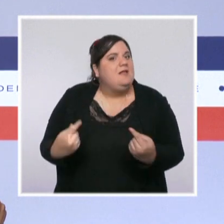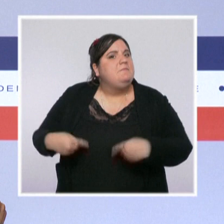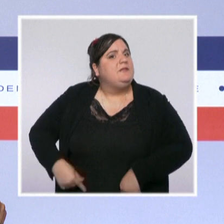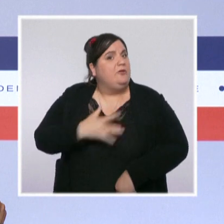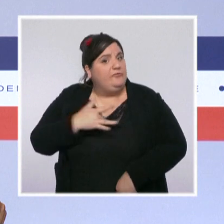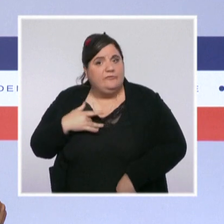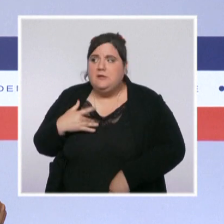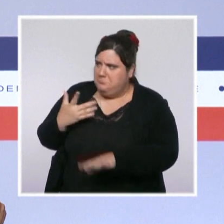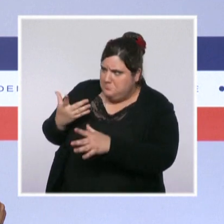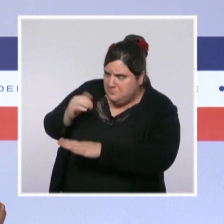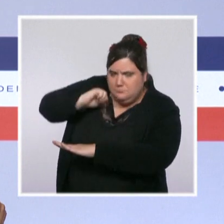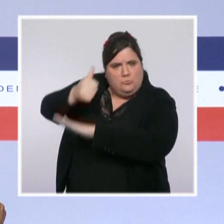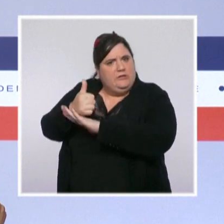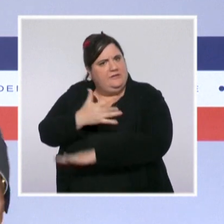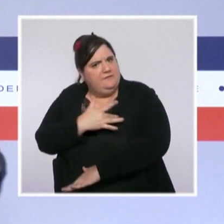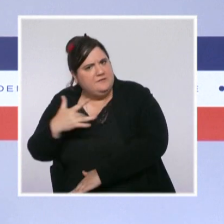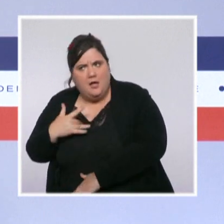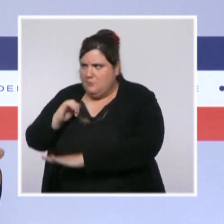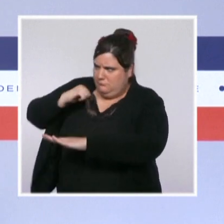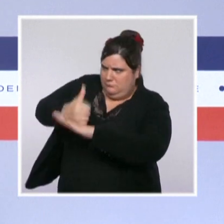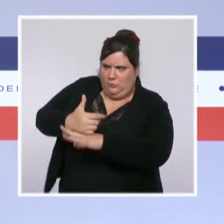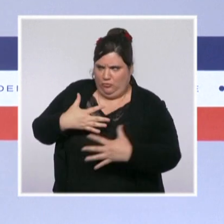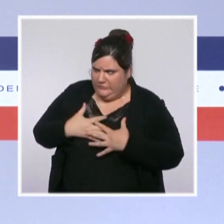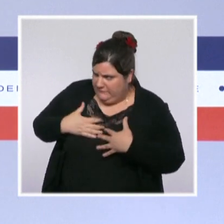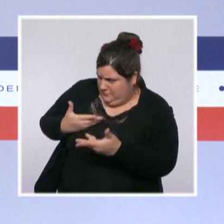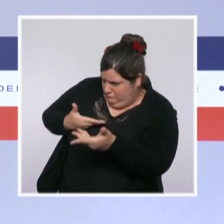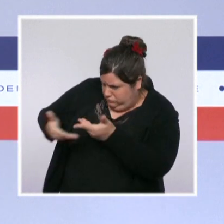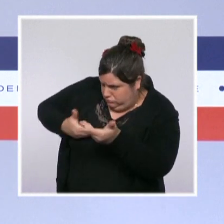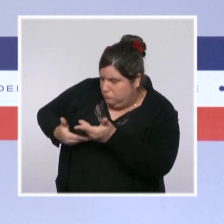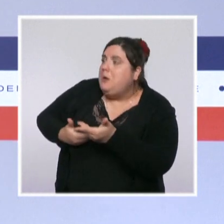podamos comunicarles unas normas flexibles que respondan a esta situación.